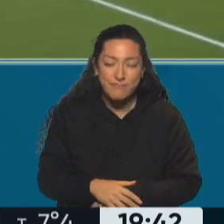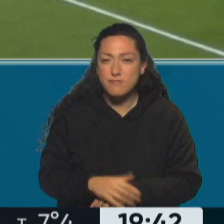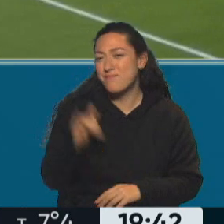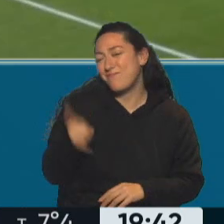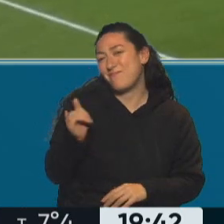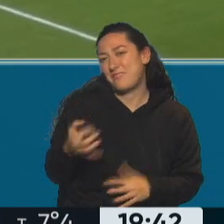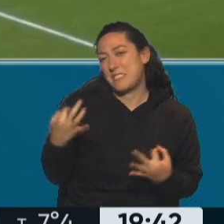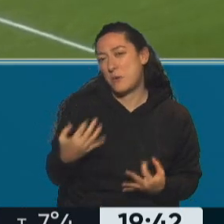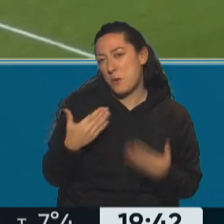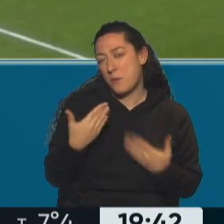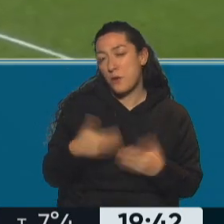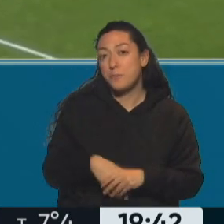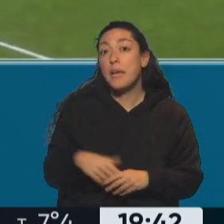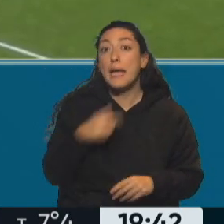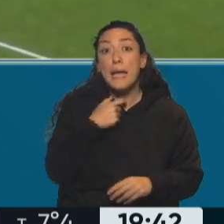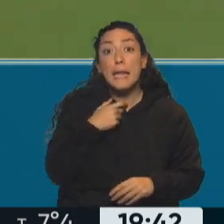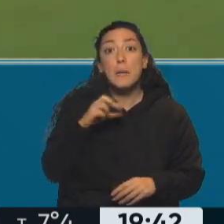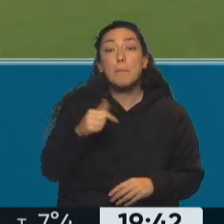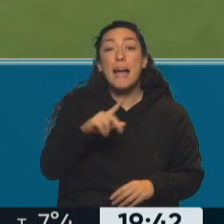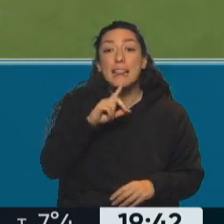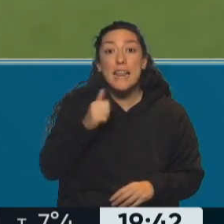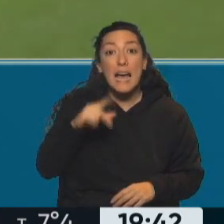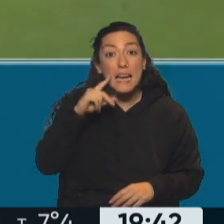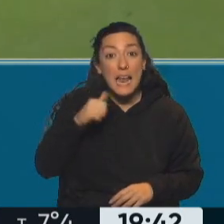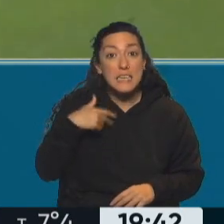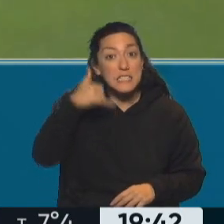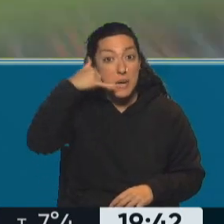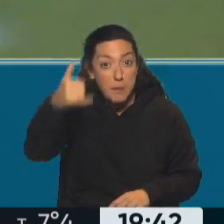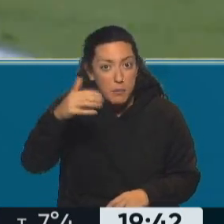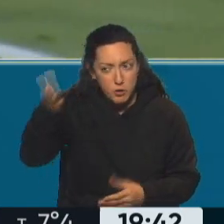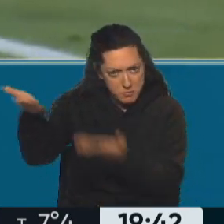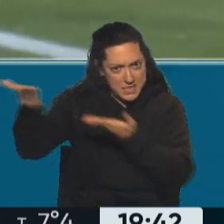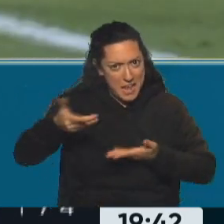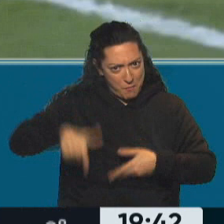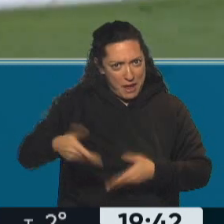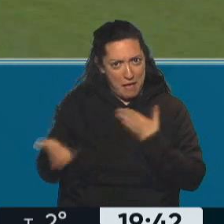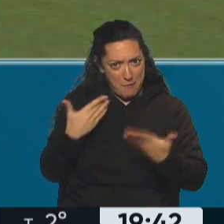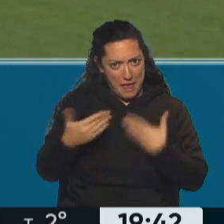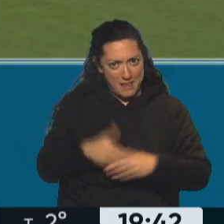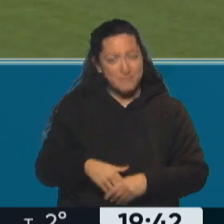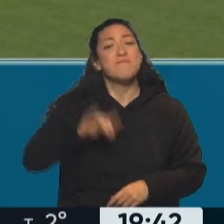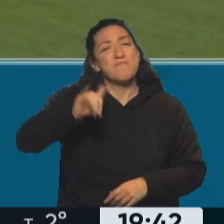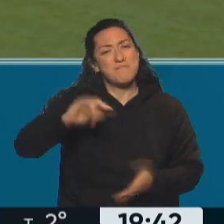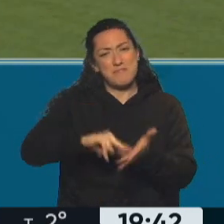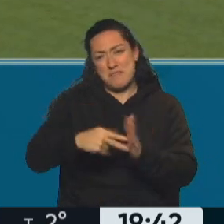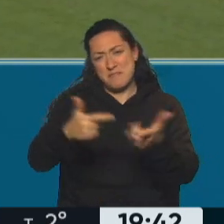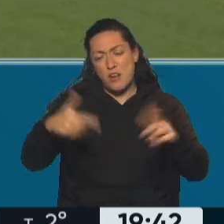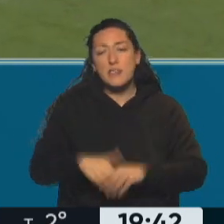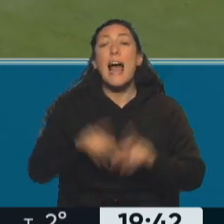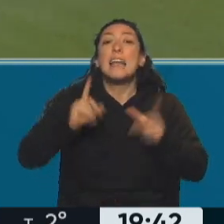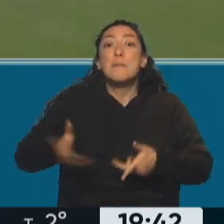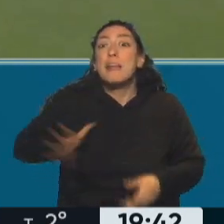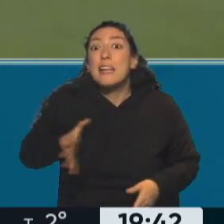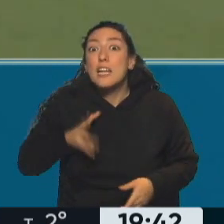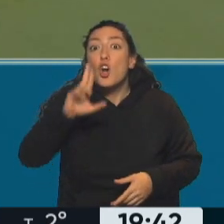Con moñito. ¿Querés que lo llamemos a Patanián para la semana que viene? Dale. Lo invitamos acá al piso. Pero no hay ningún problema, bueno, le preguntamos. Y a espaldas... Ah, y Chiquito Romero te quería